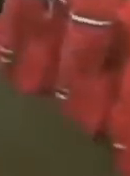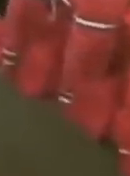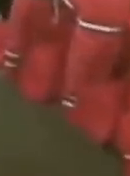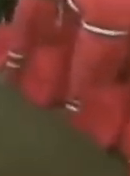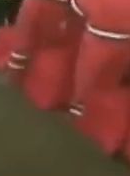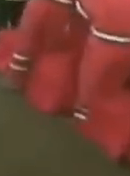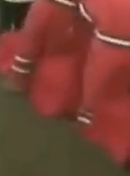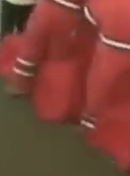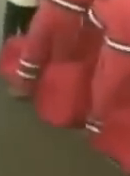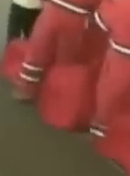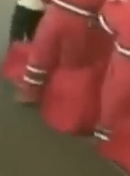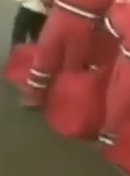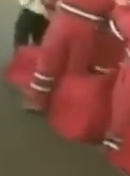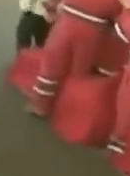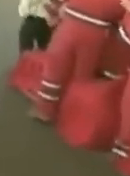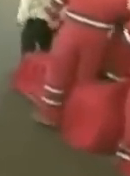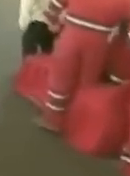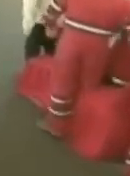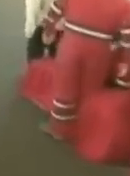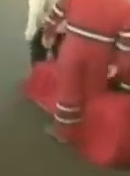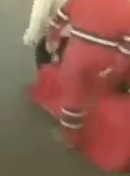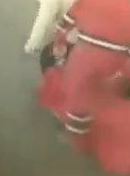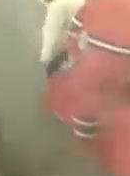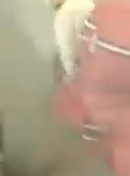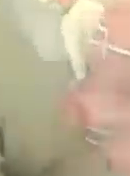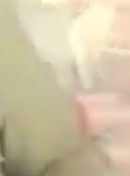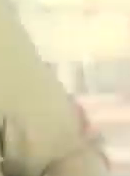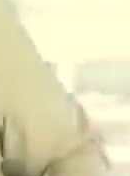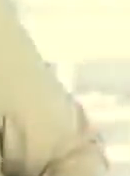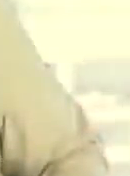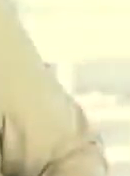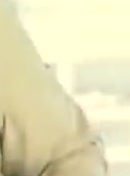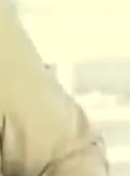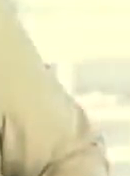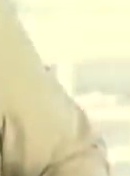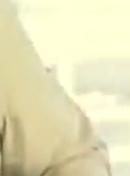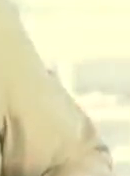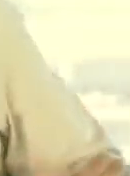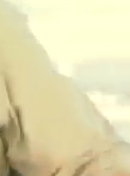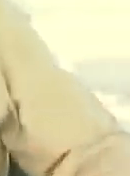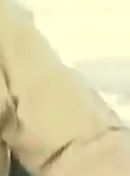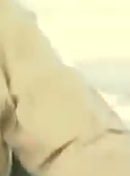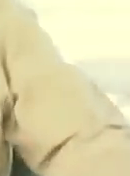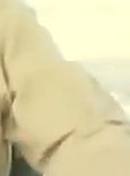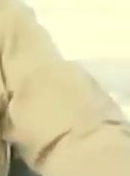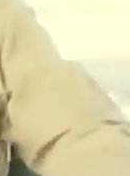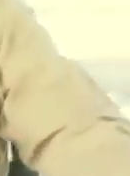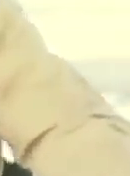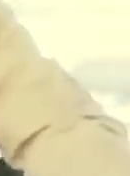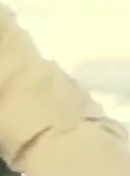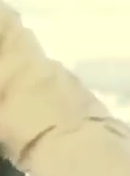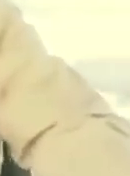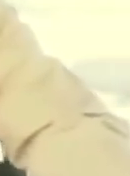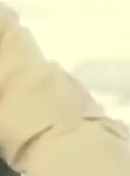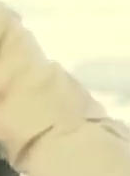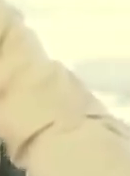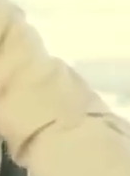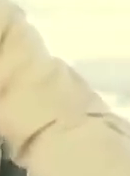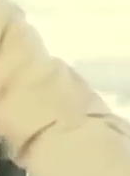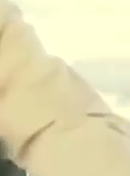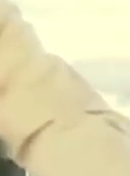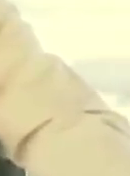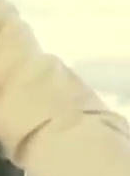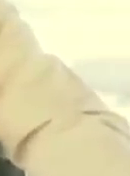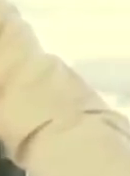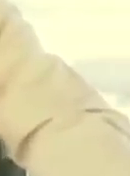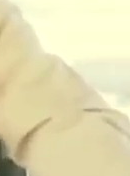La patria de Simón, la patria bella, la patria libre. Patria libre